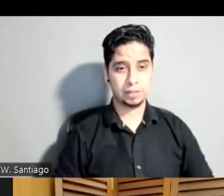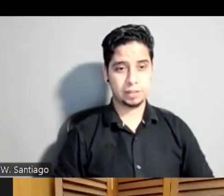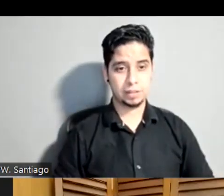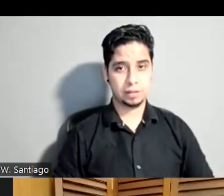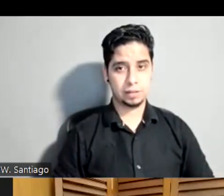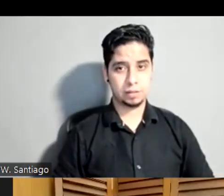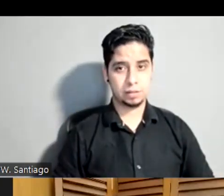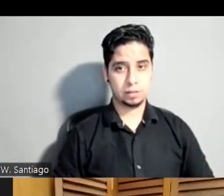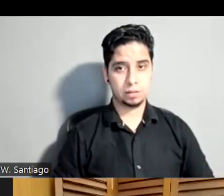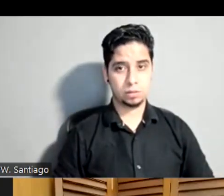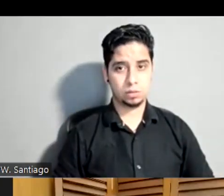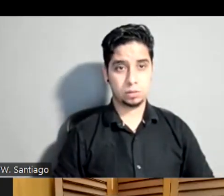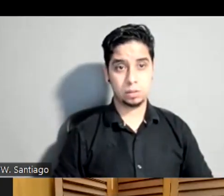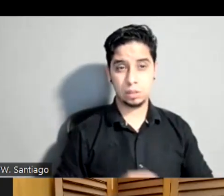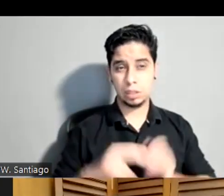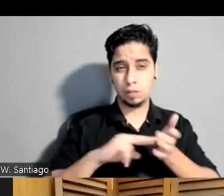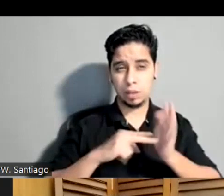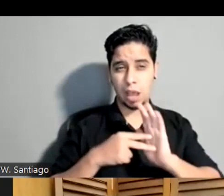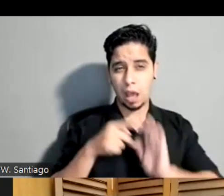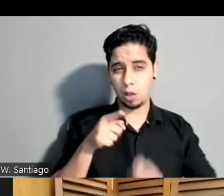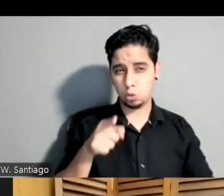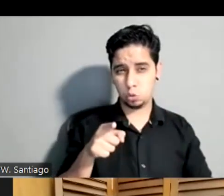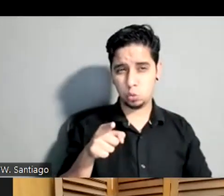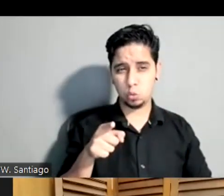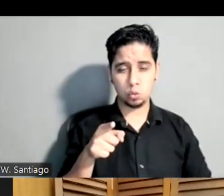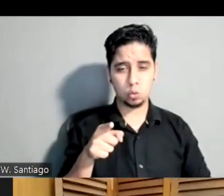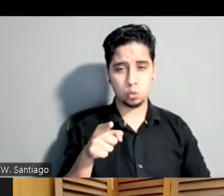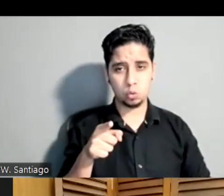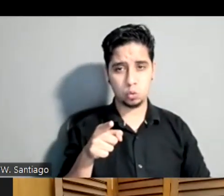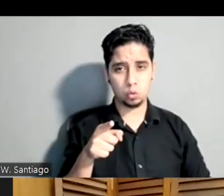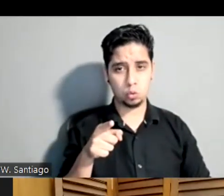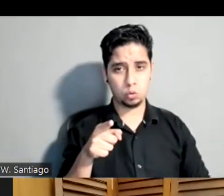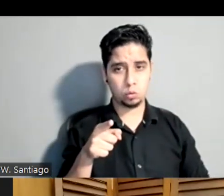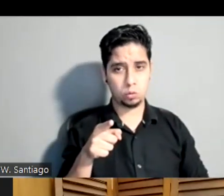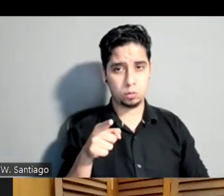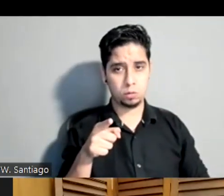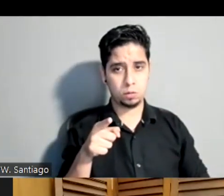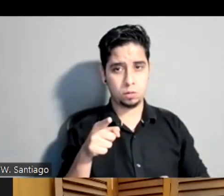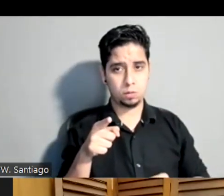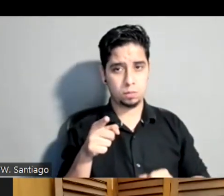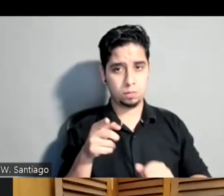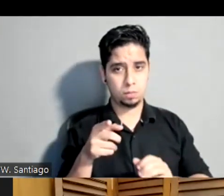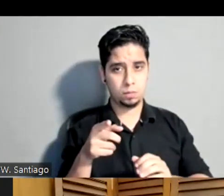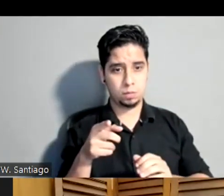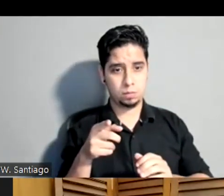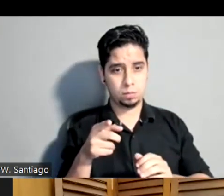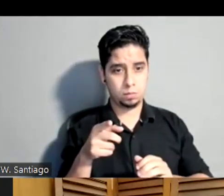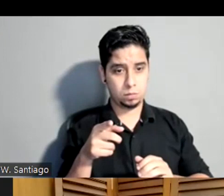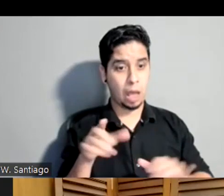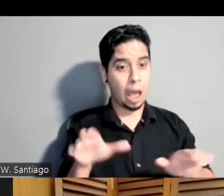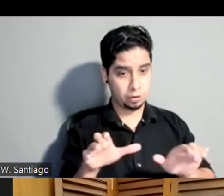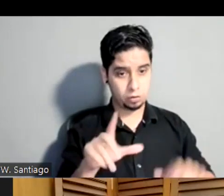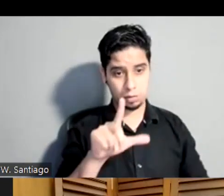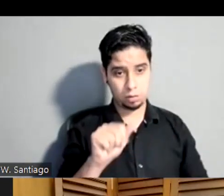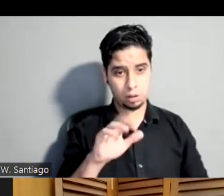Pero entonces sí. Tú luego, o sea, fíjate, tú has llegado a hacer la Carreta. Hice La